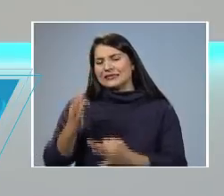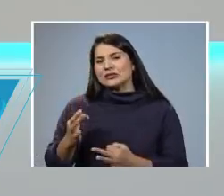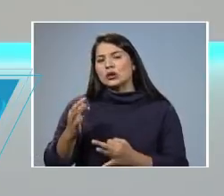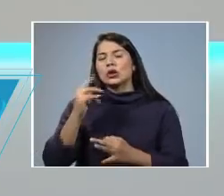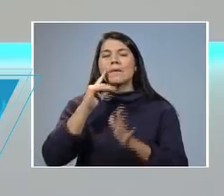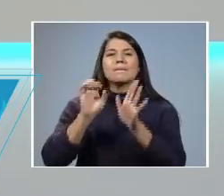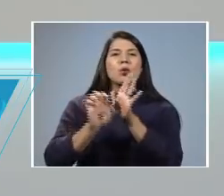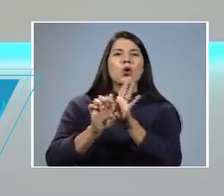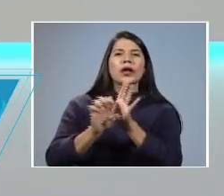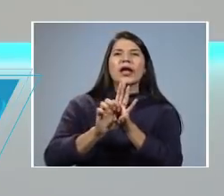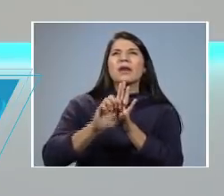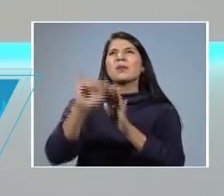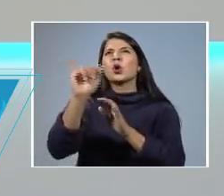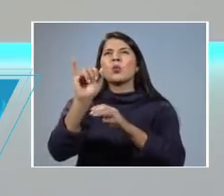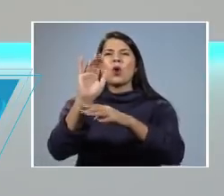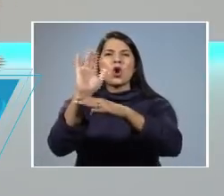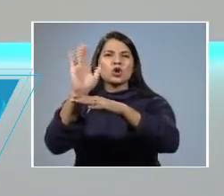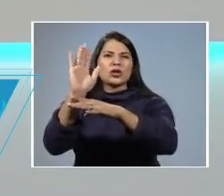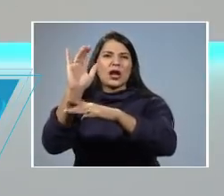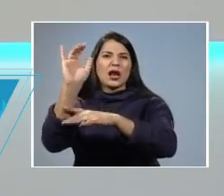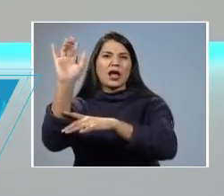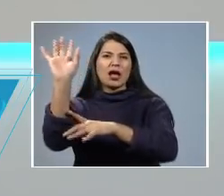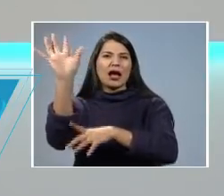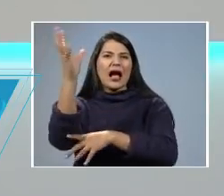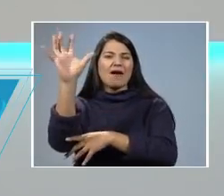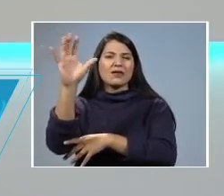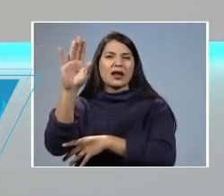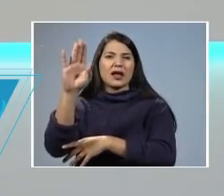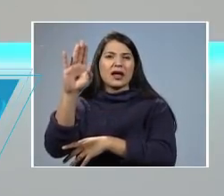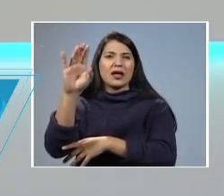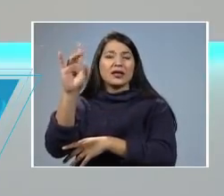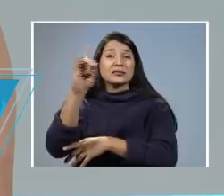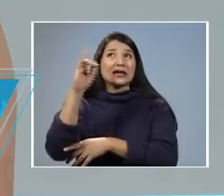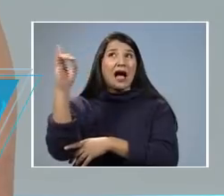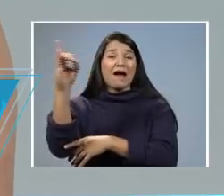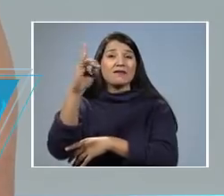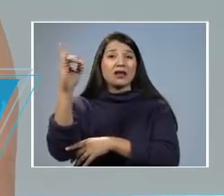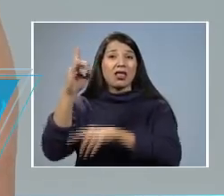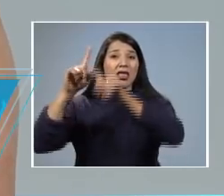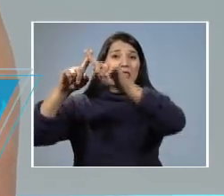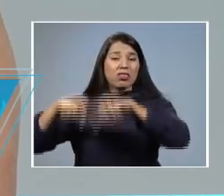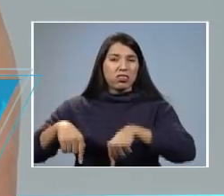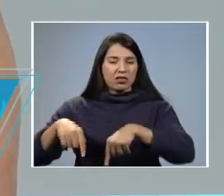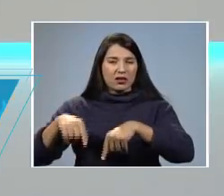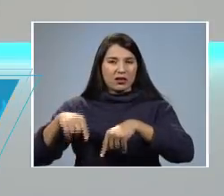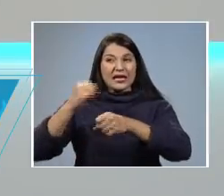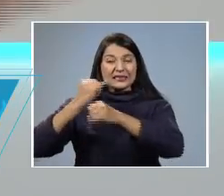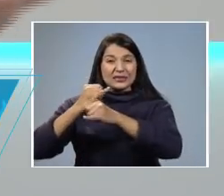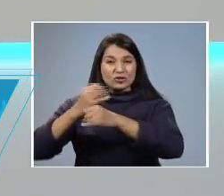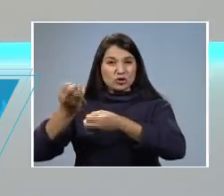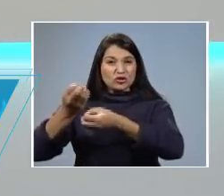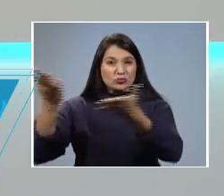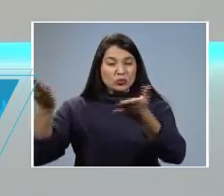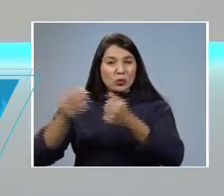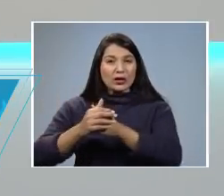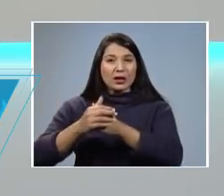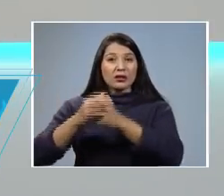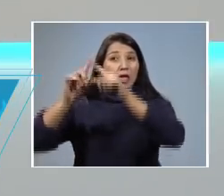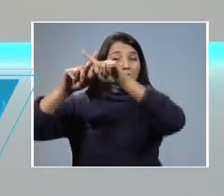de quitar los televisores en el sector público, que más que a los trabajadores a quien afecta es al